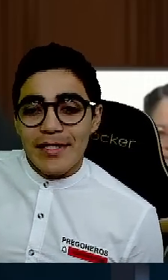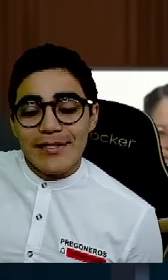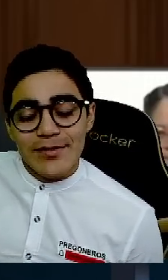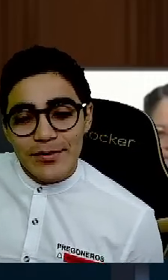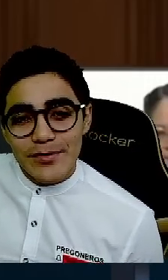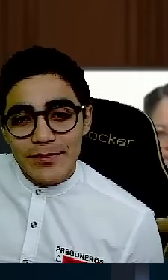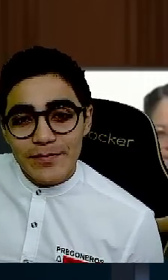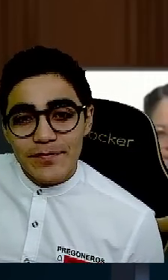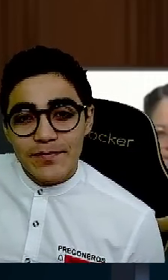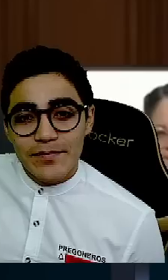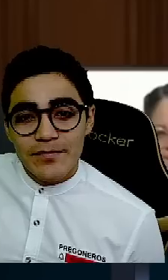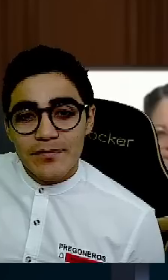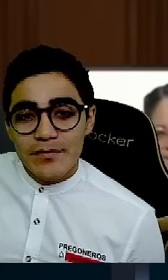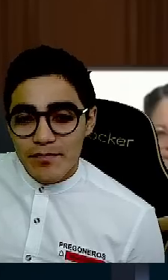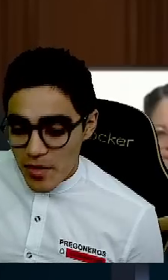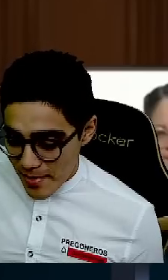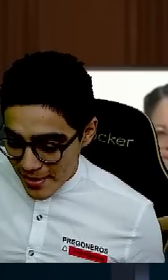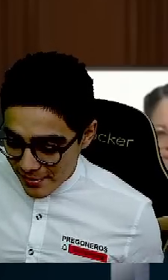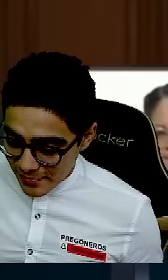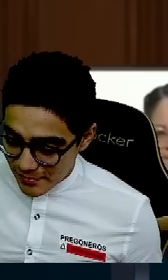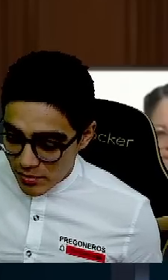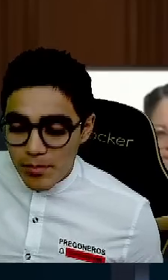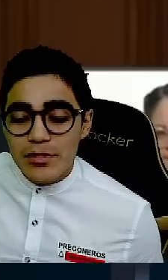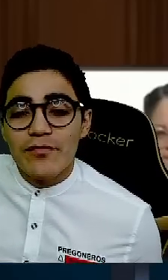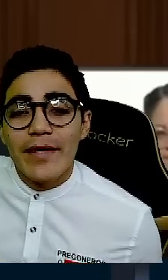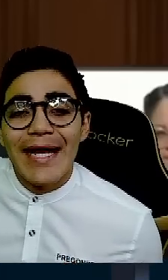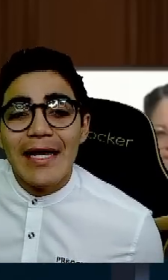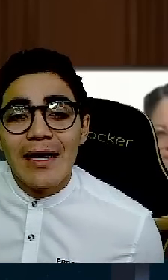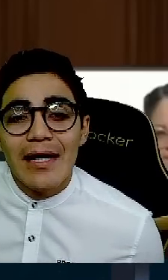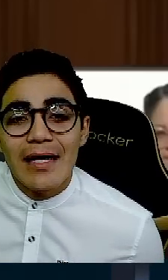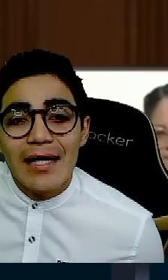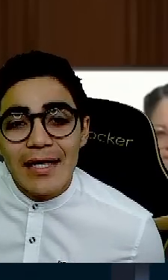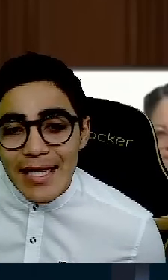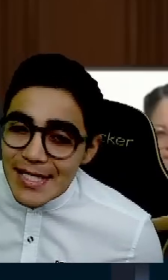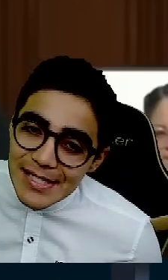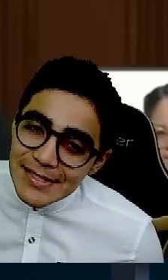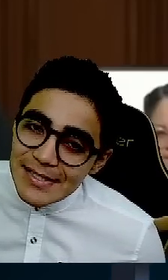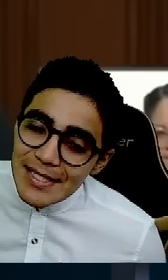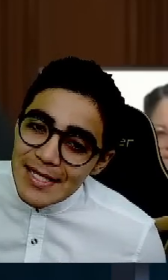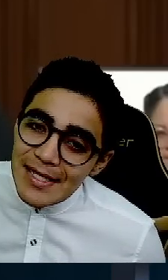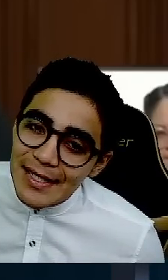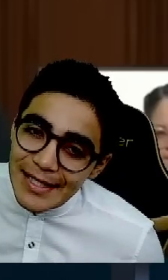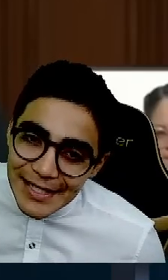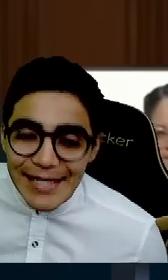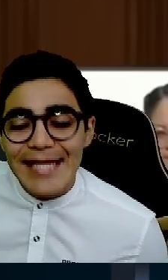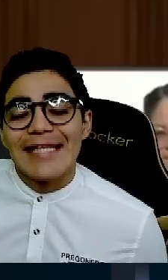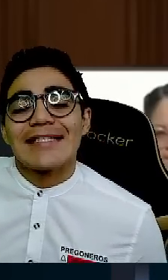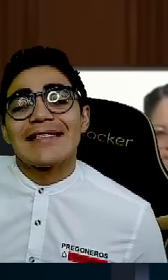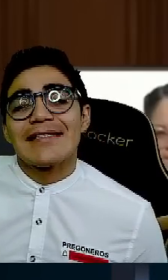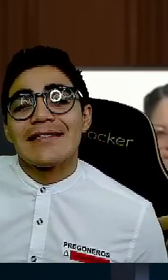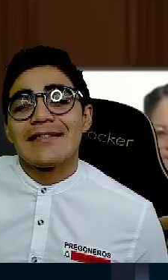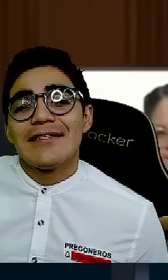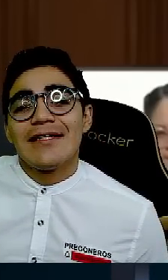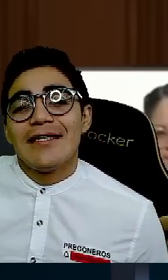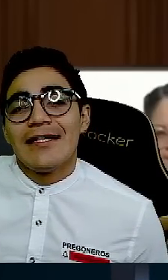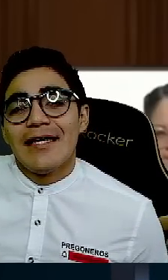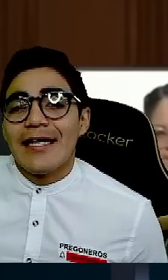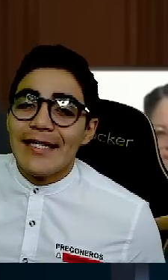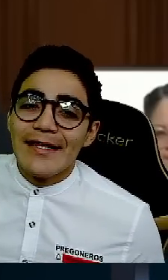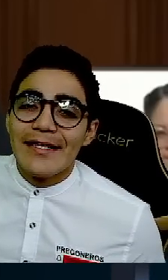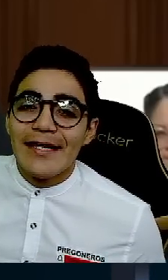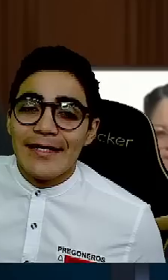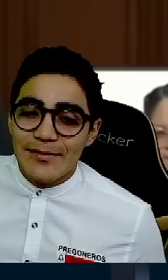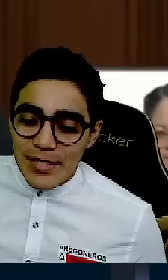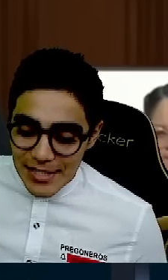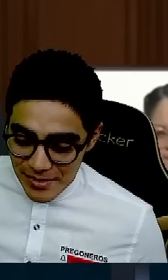11 ministros viven como si fueran reyes y reinas. El